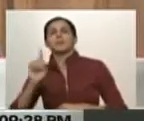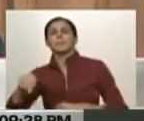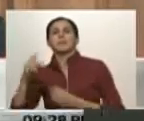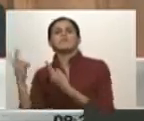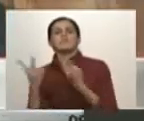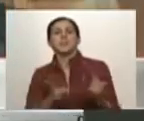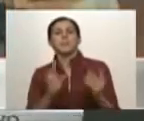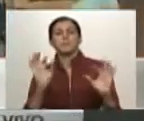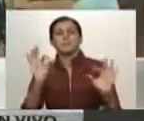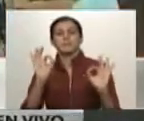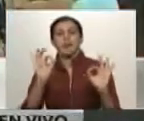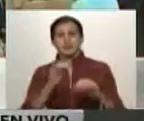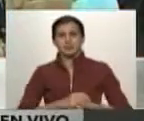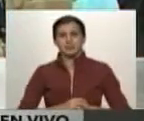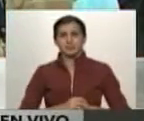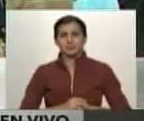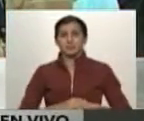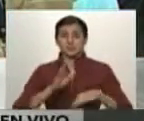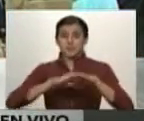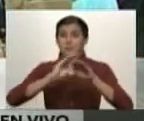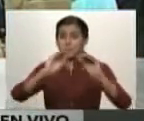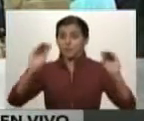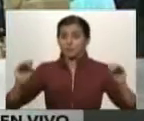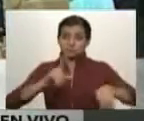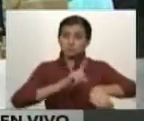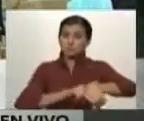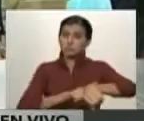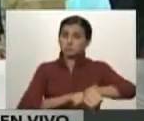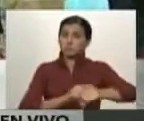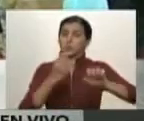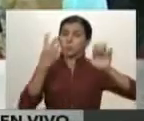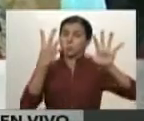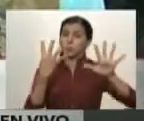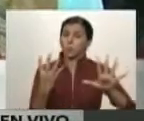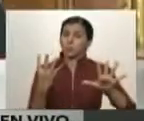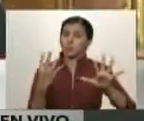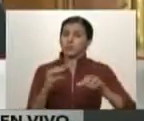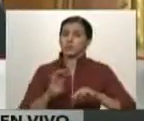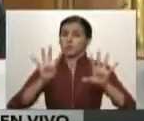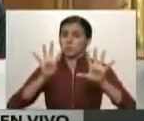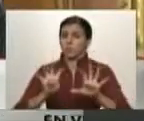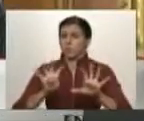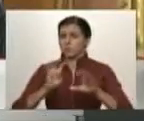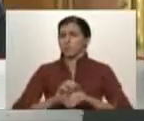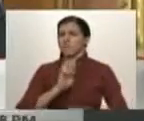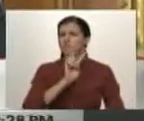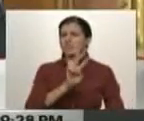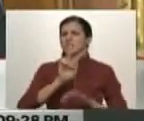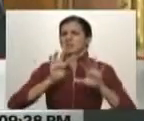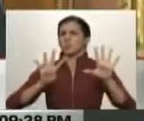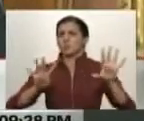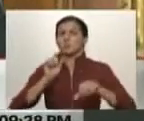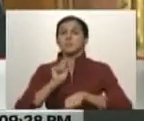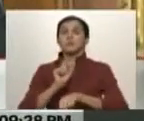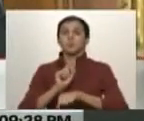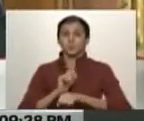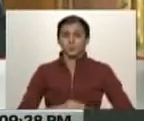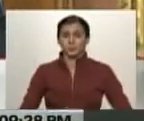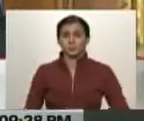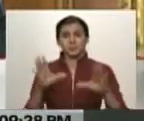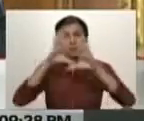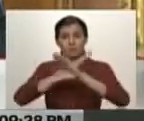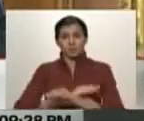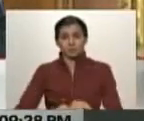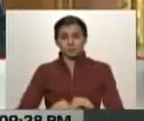hacerle un llamado son las 9 y 29 minutos horas de la